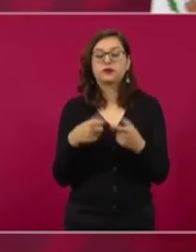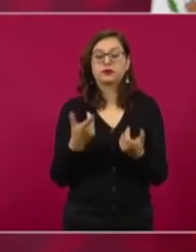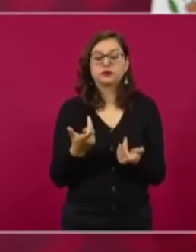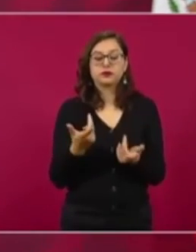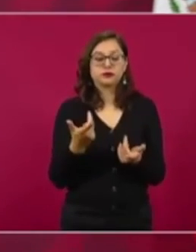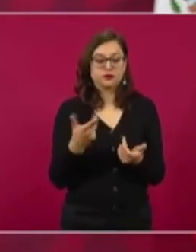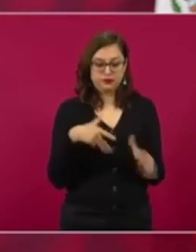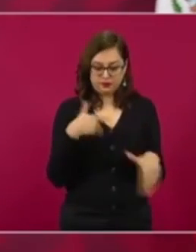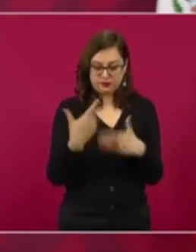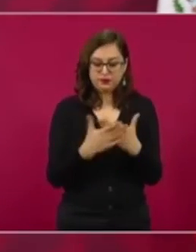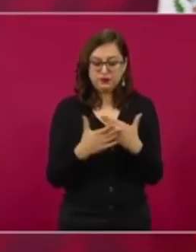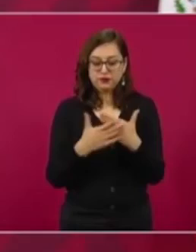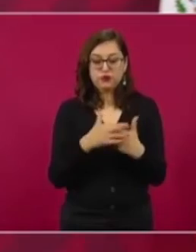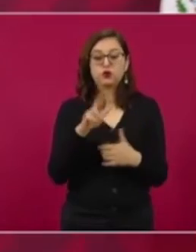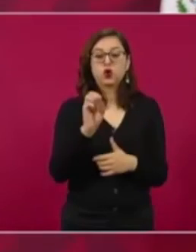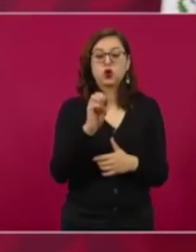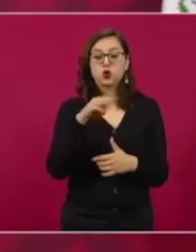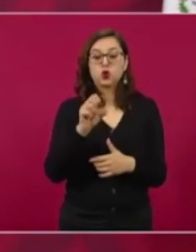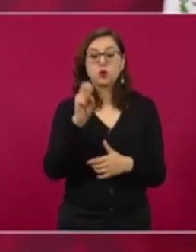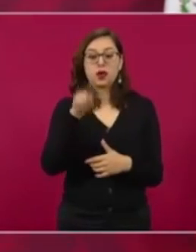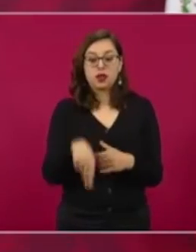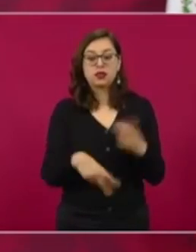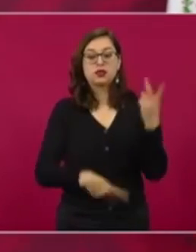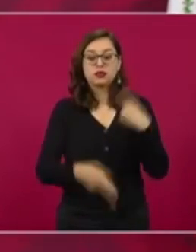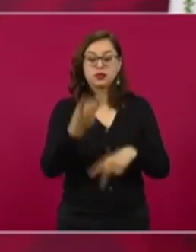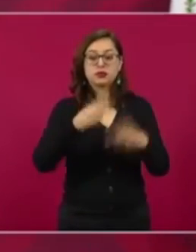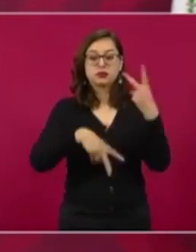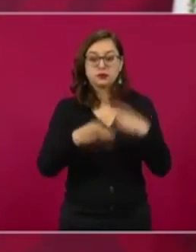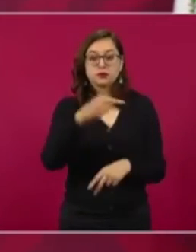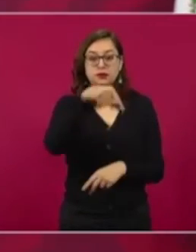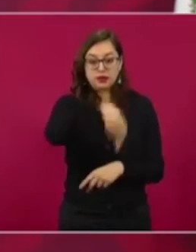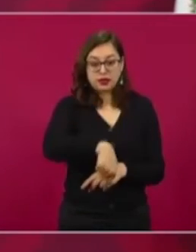es otra, para dar a conocer